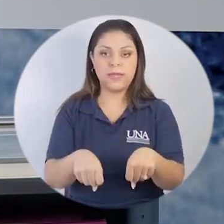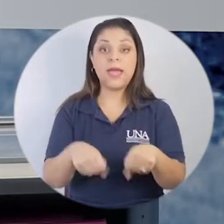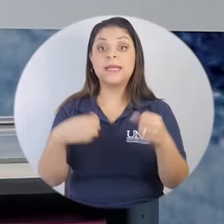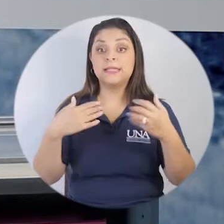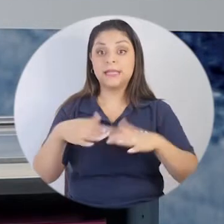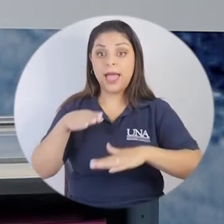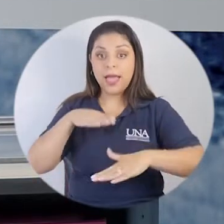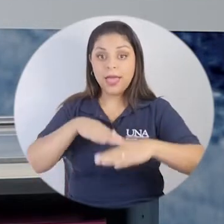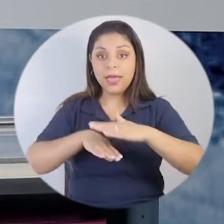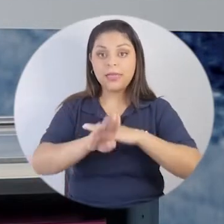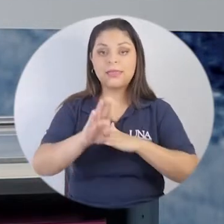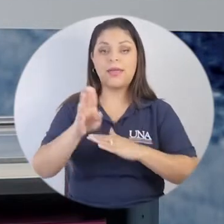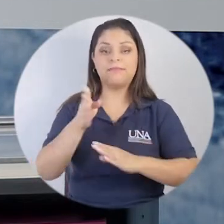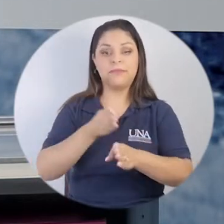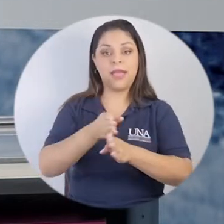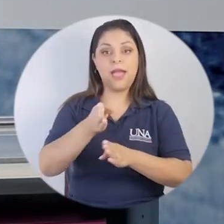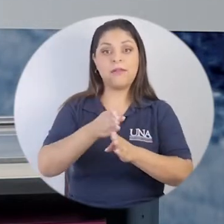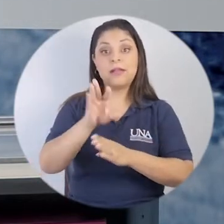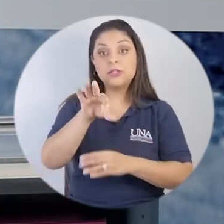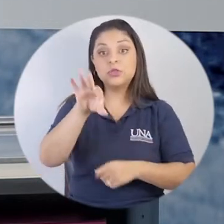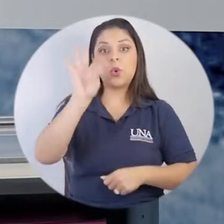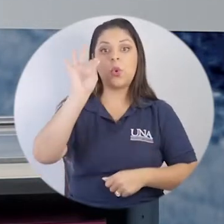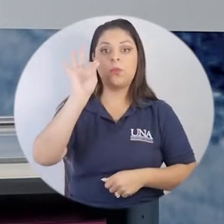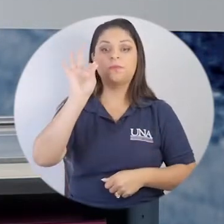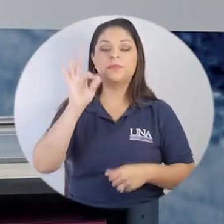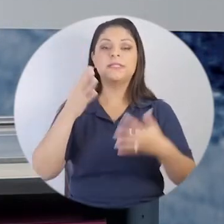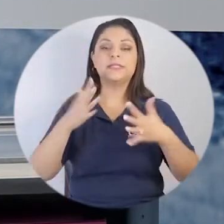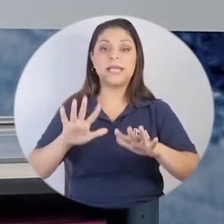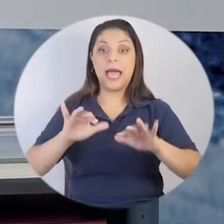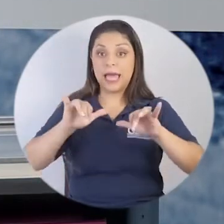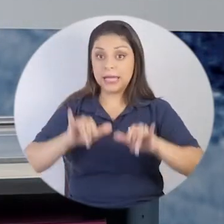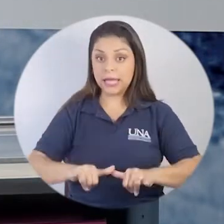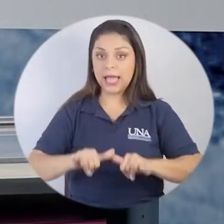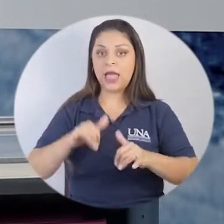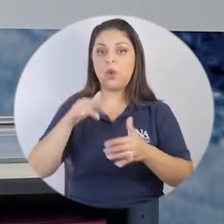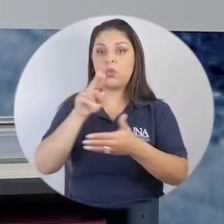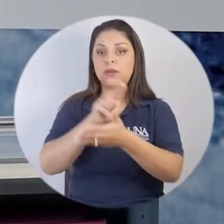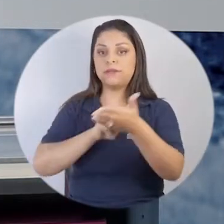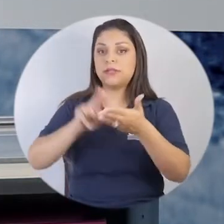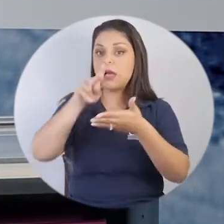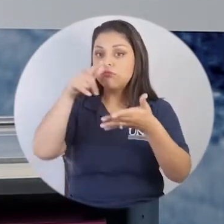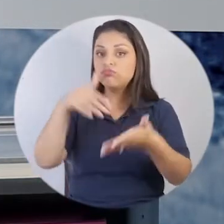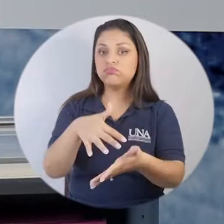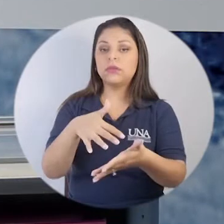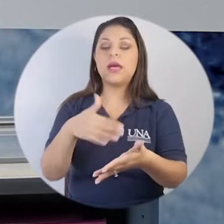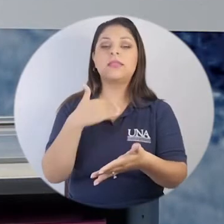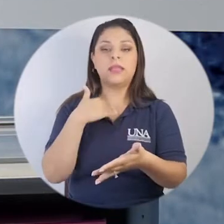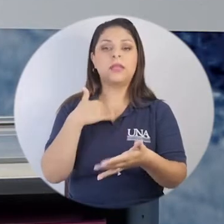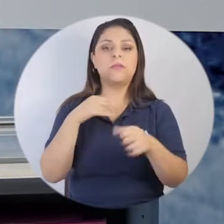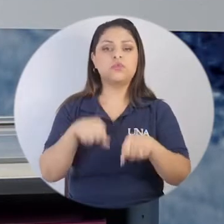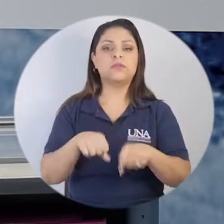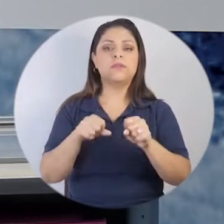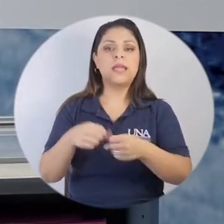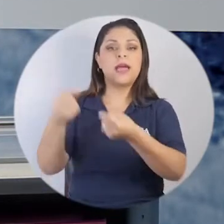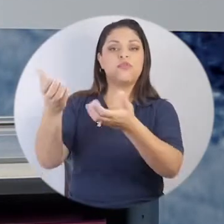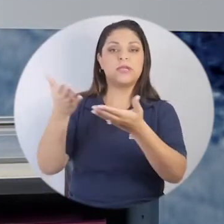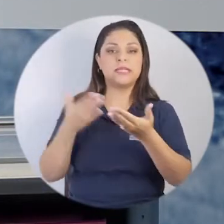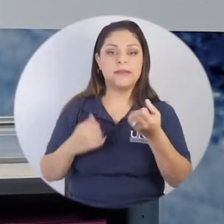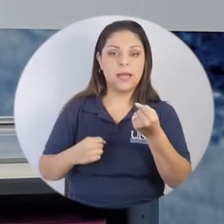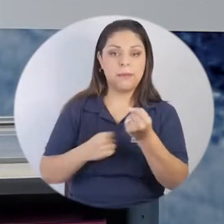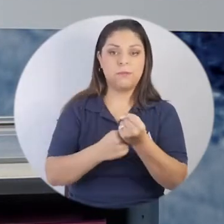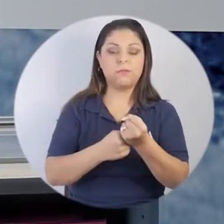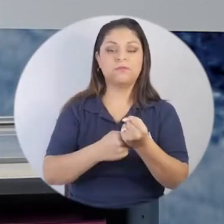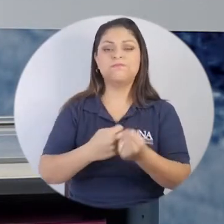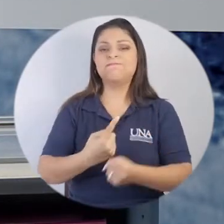cuando ingresan, ¿verdad?, a las carreras que cada uno elige, pues entonces ya en permanencia tienen la posibilidad también de recibir los apoyos. Siempre